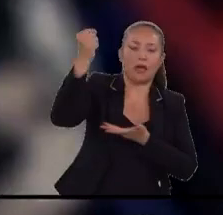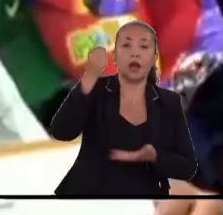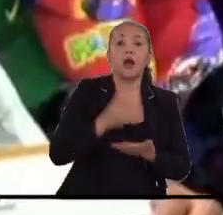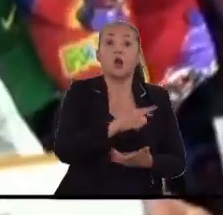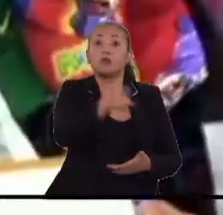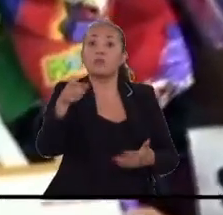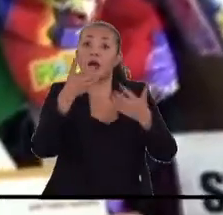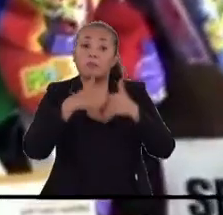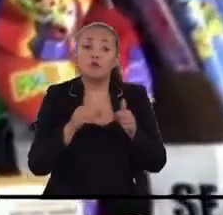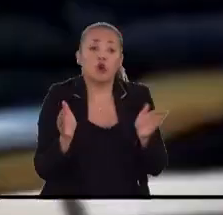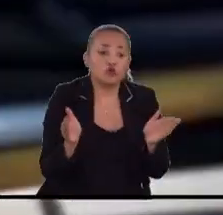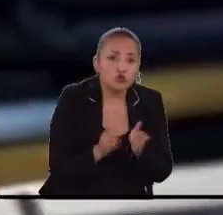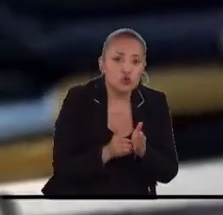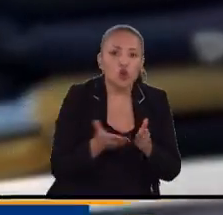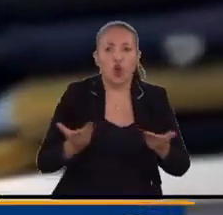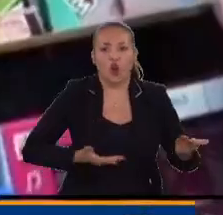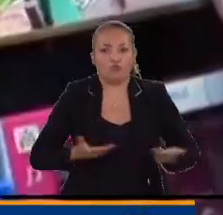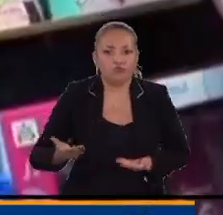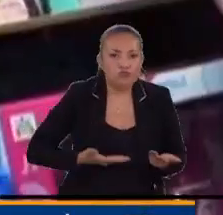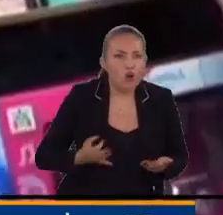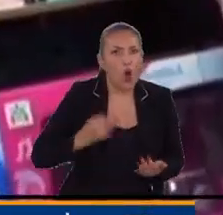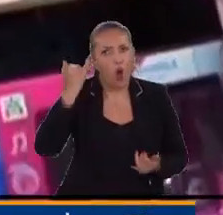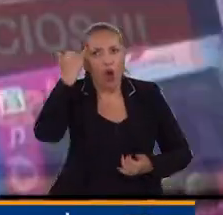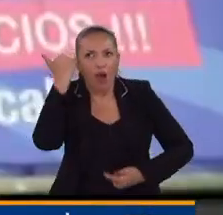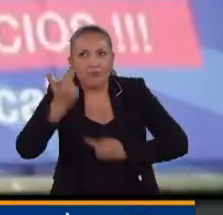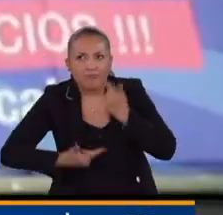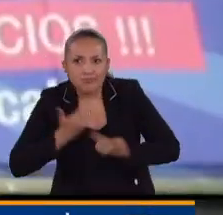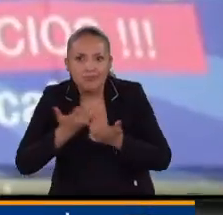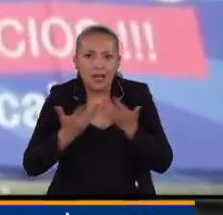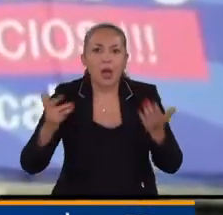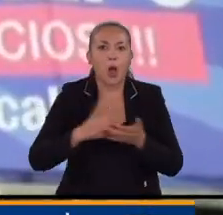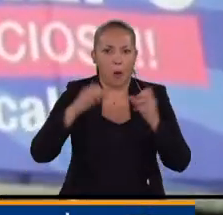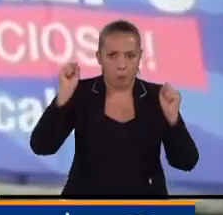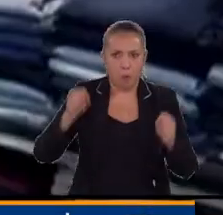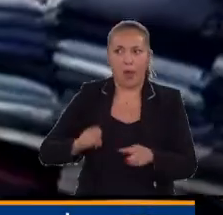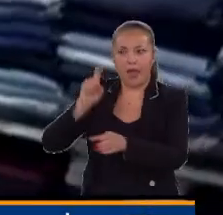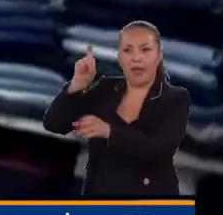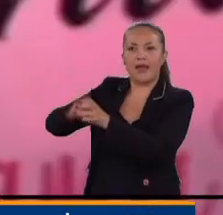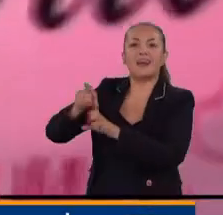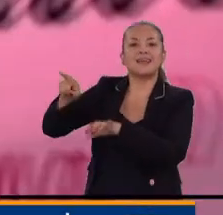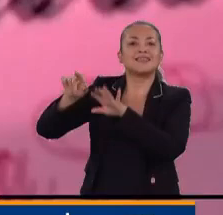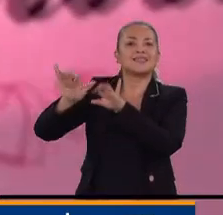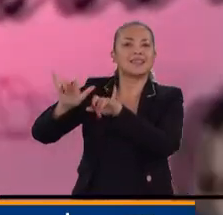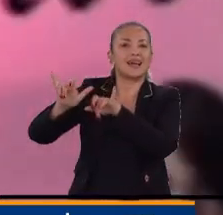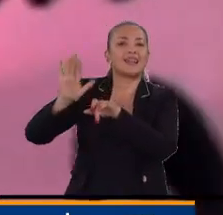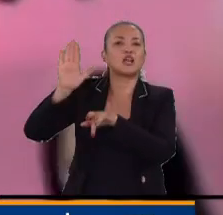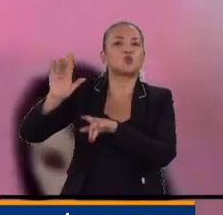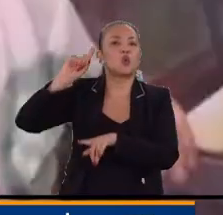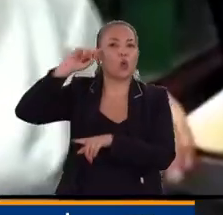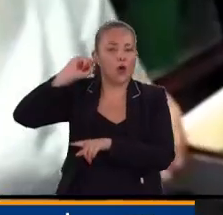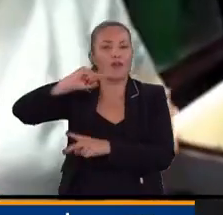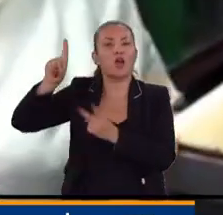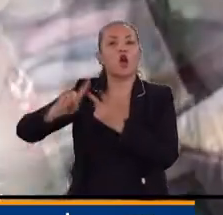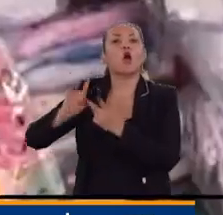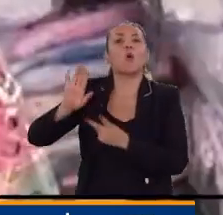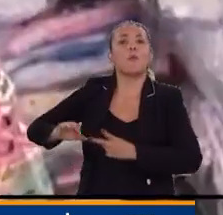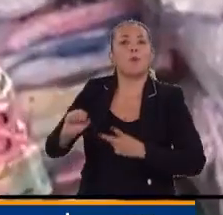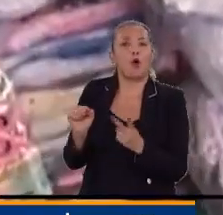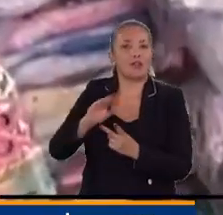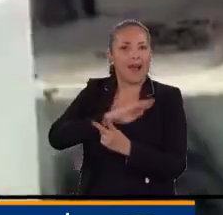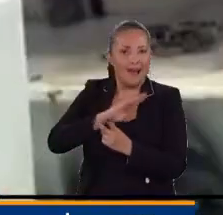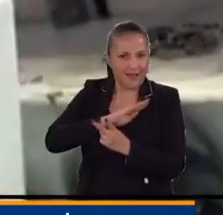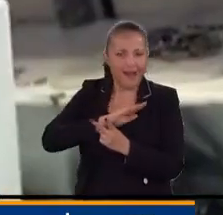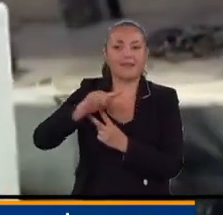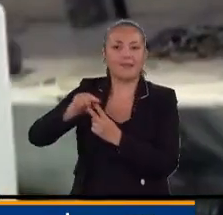pequeño empresario, tendero o emprendedor, podrá acceder a estos beneficios que la Secretaría de Gobierno y el Distrito en Bogotá brindan para que su